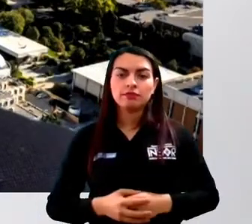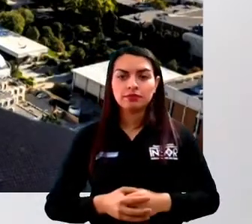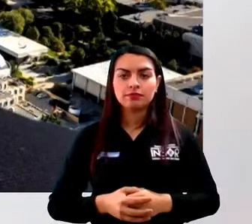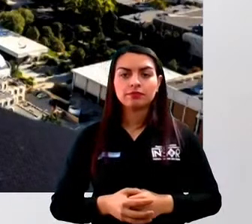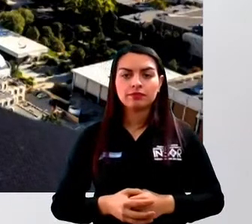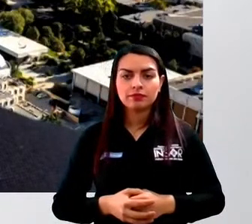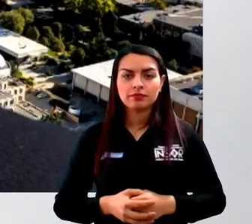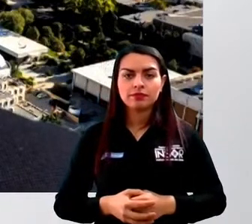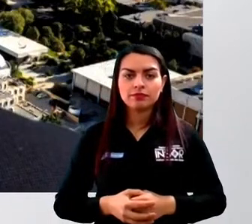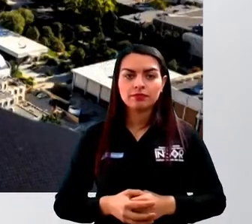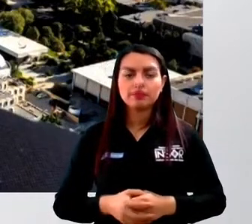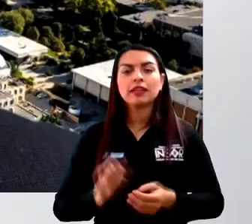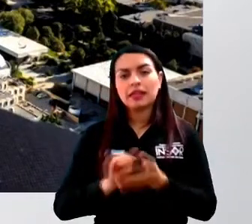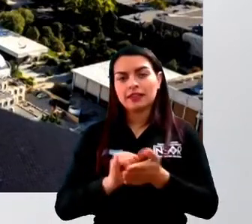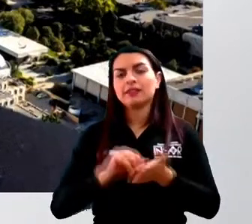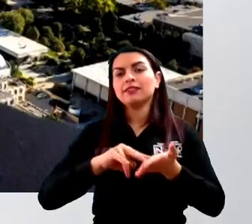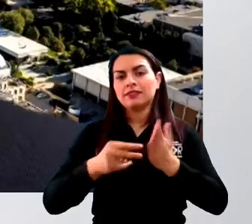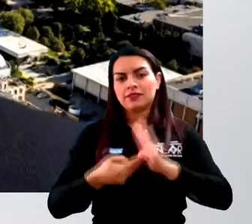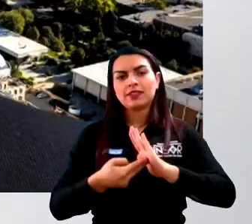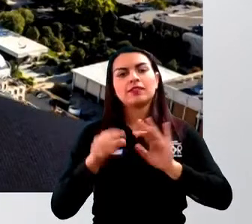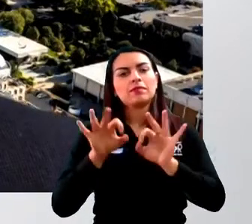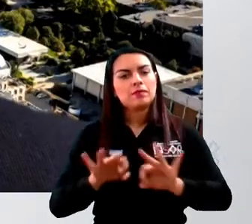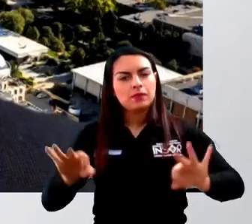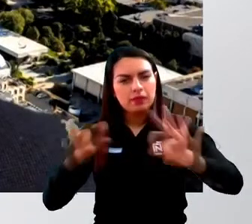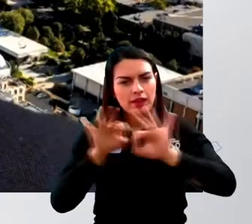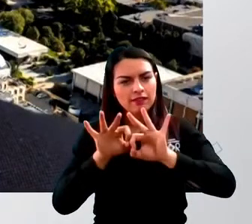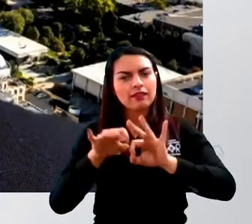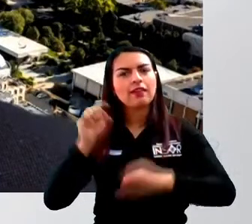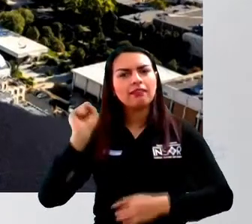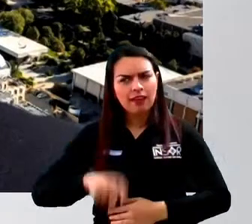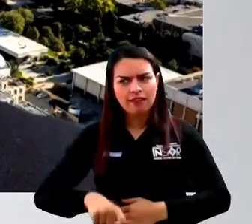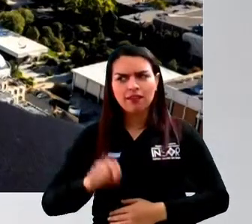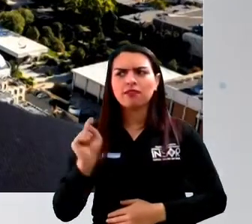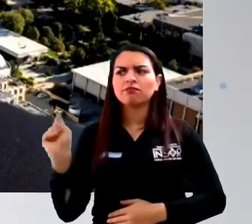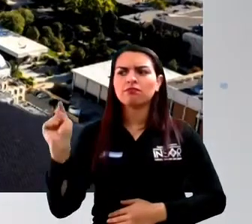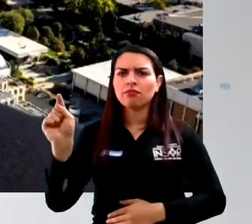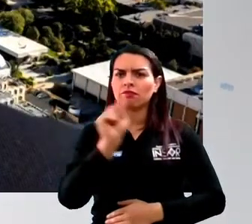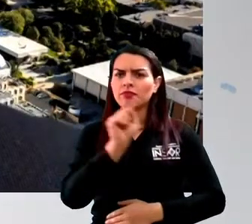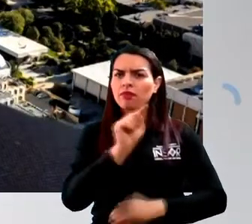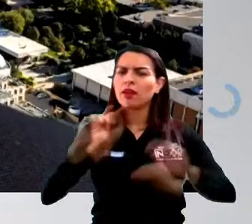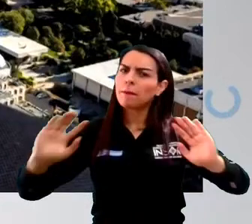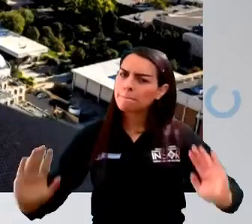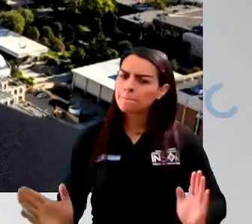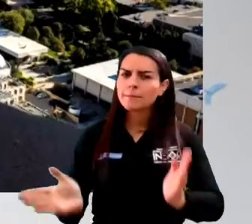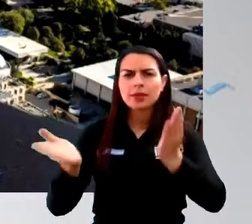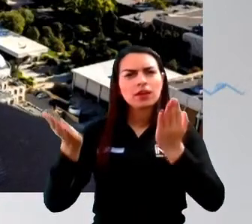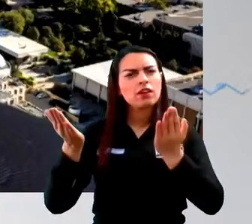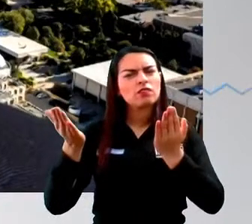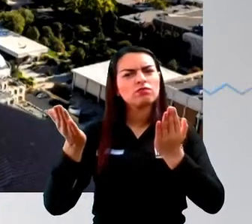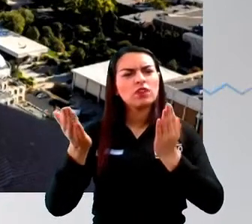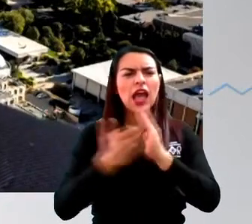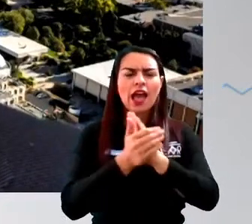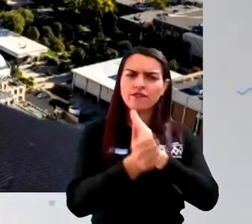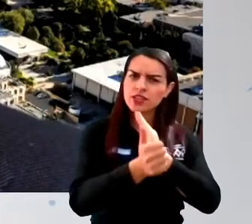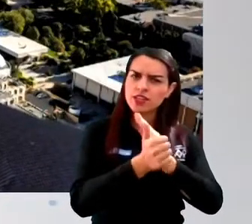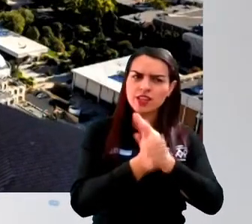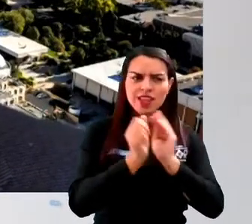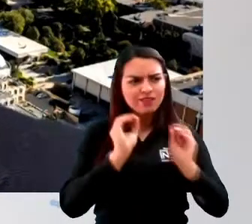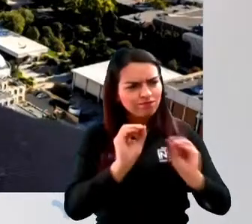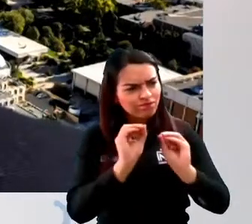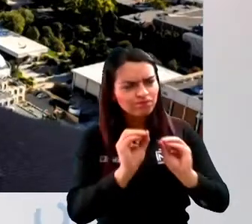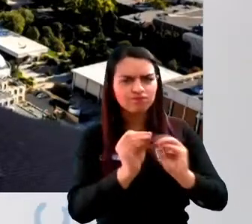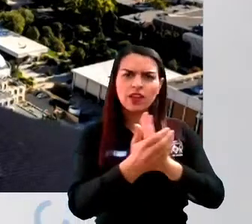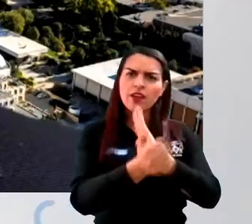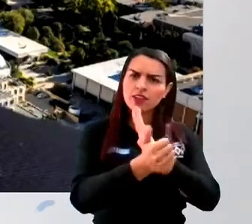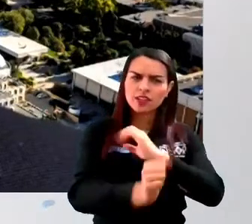necesitamos ser mucho mejores de cómo enseñar a los estudiantes exclusivamente estas habilidades y cómo desarrollar estas habilidades